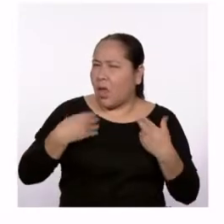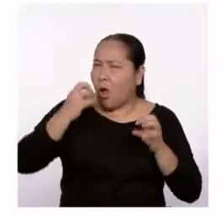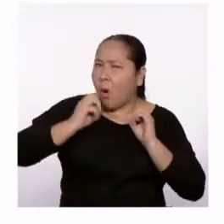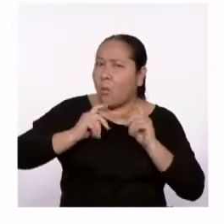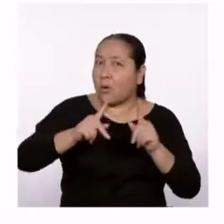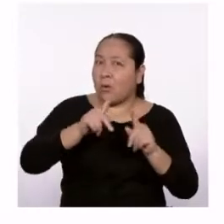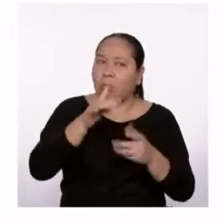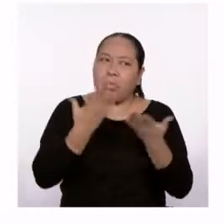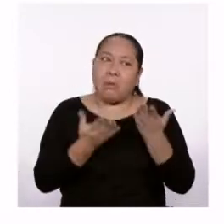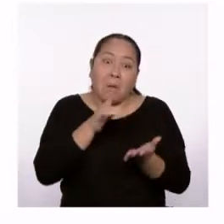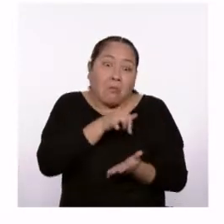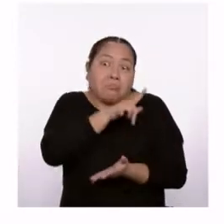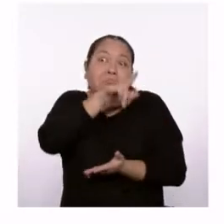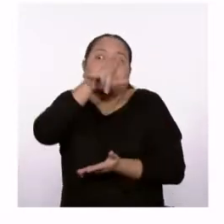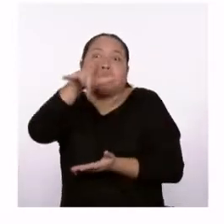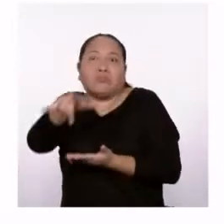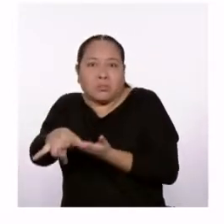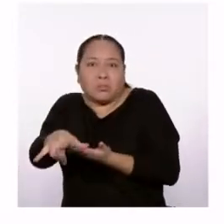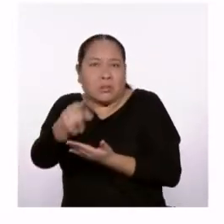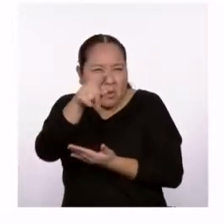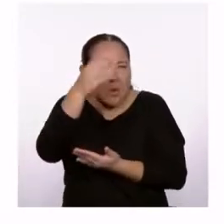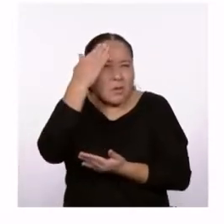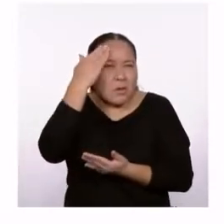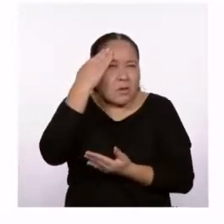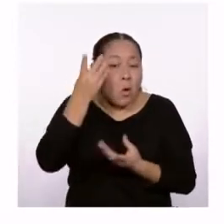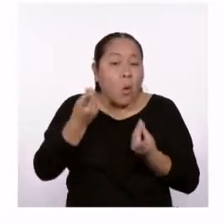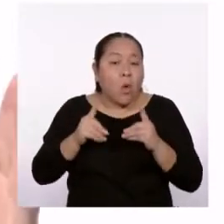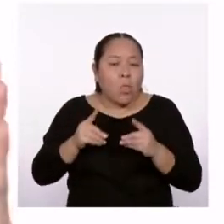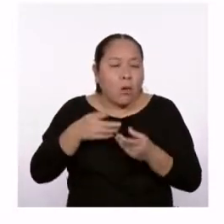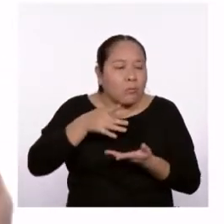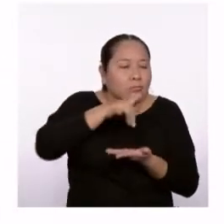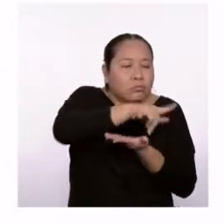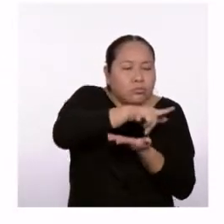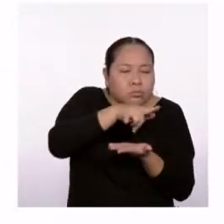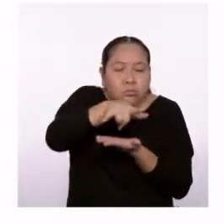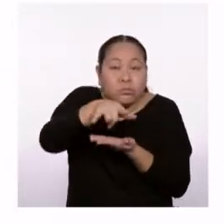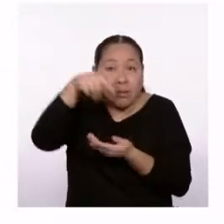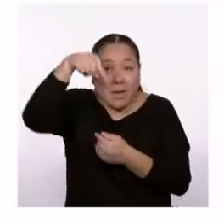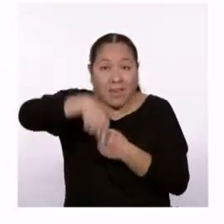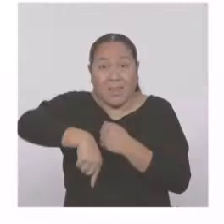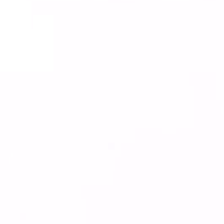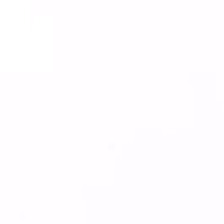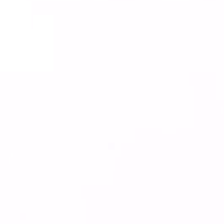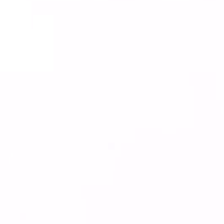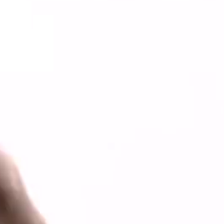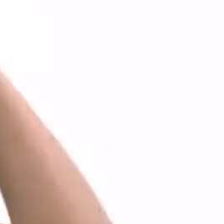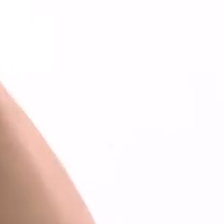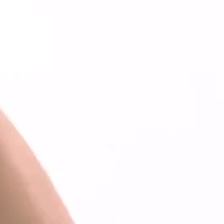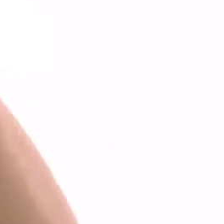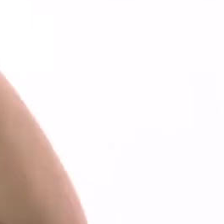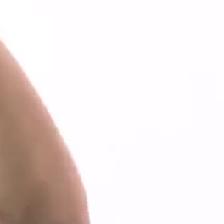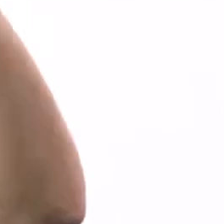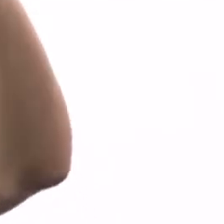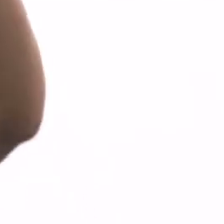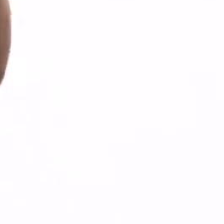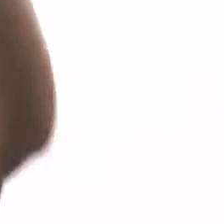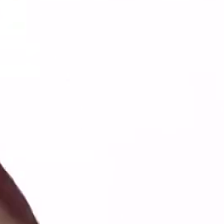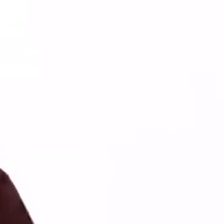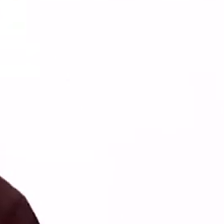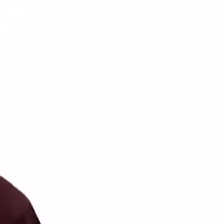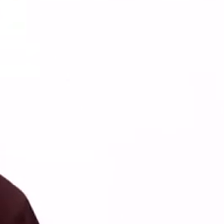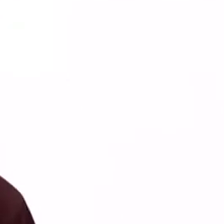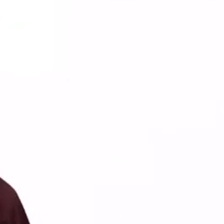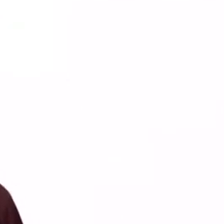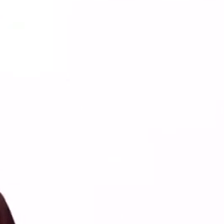de viajar, sabrán que cuando lo hacemos por el Perú, tenemos más de una forma para hacerlo. Tenemos las vías